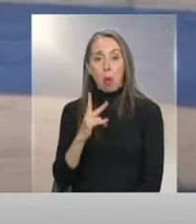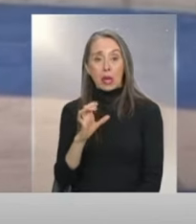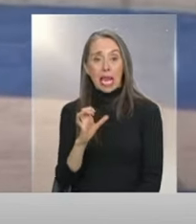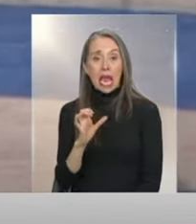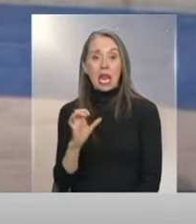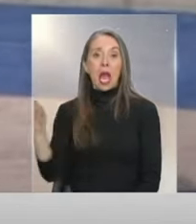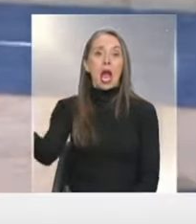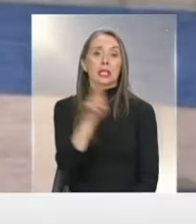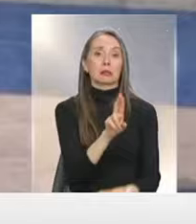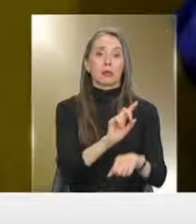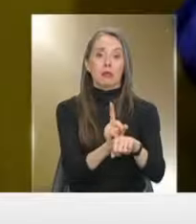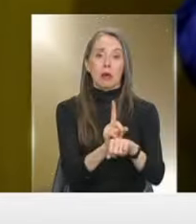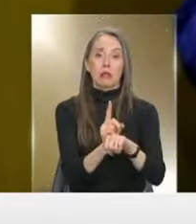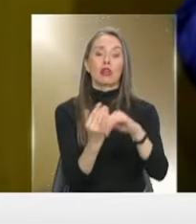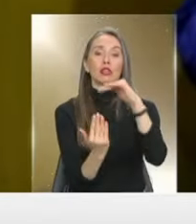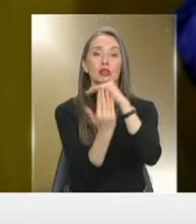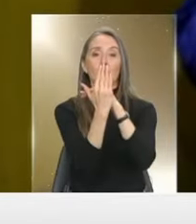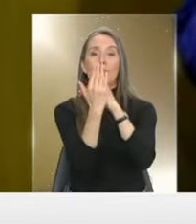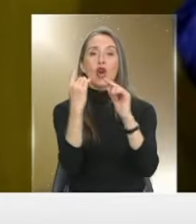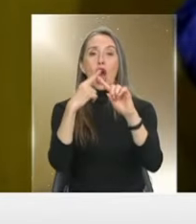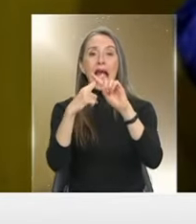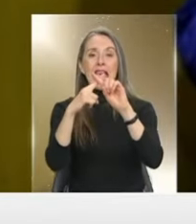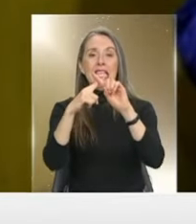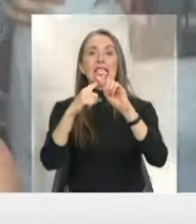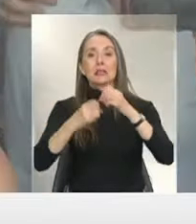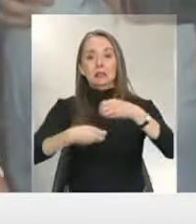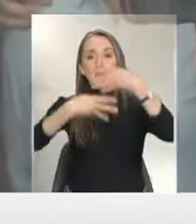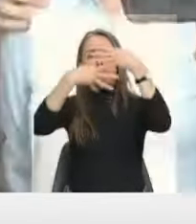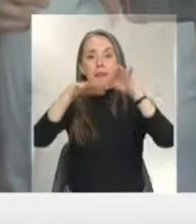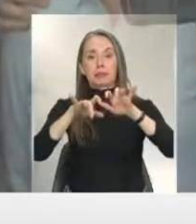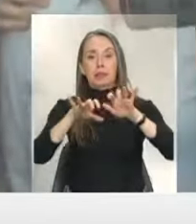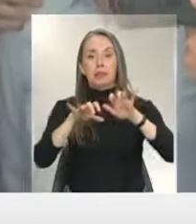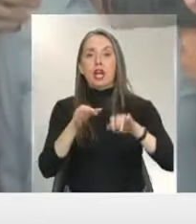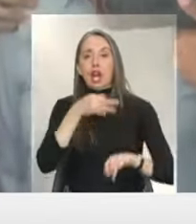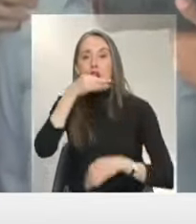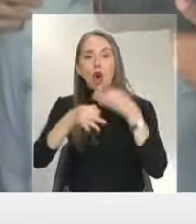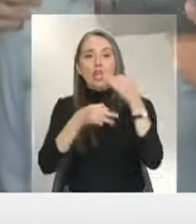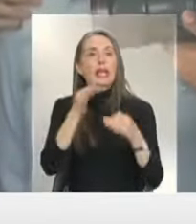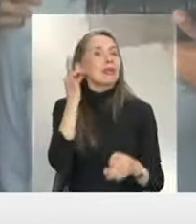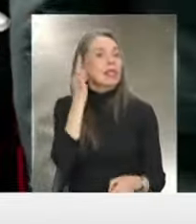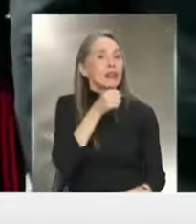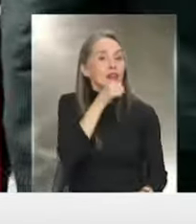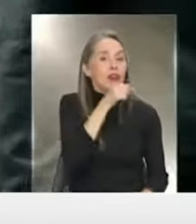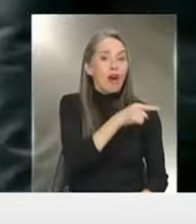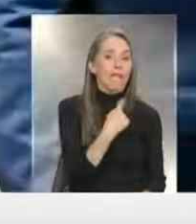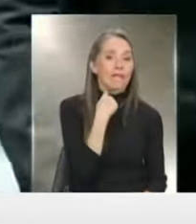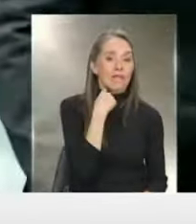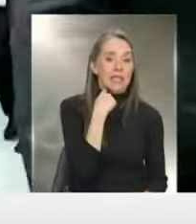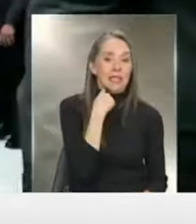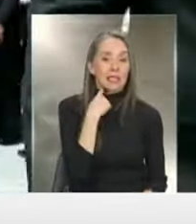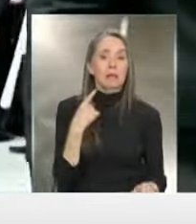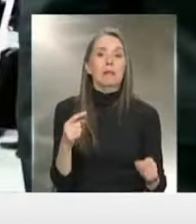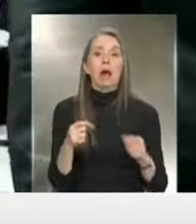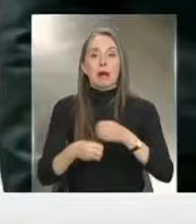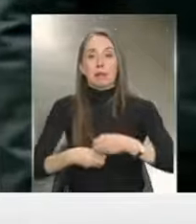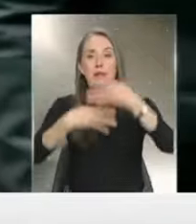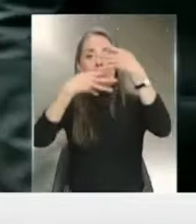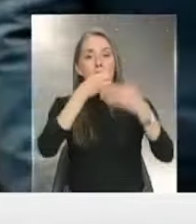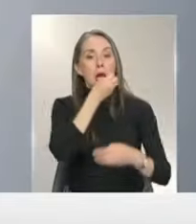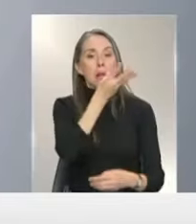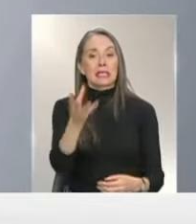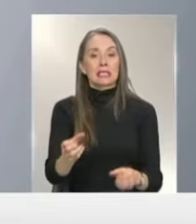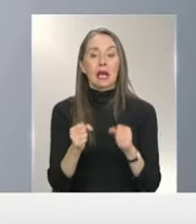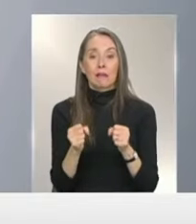hablando. Tardó en llegar. A través de su cuenta de X compartió un extracto del testimonio de la víctima, acompañado de un fuerte